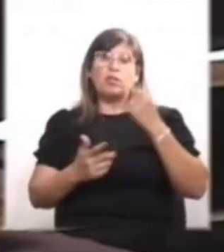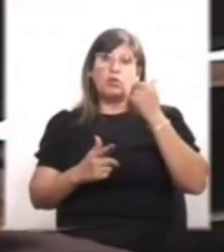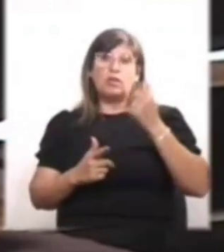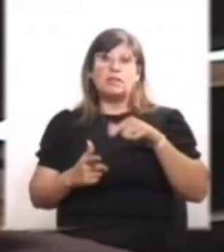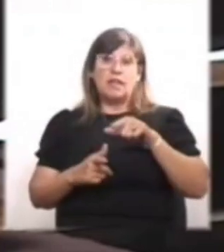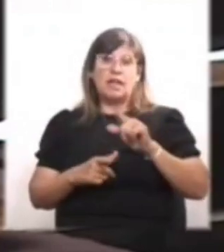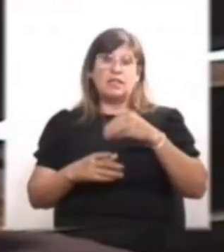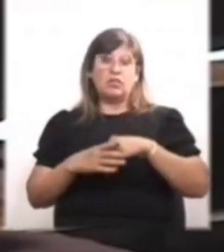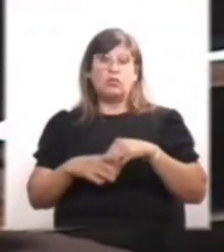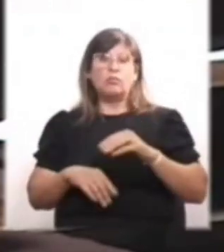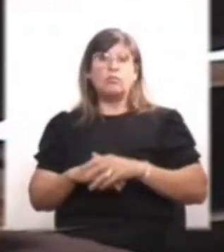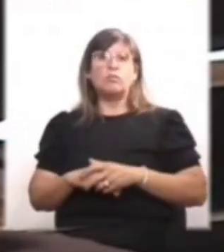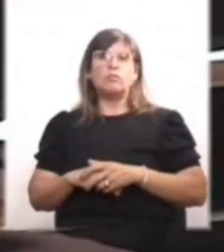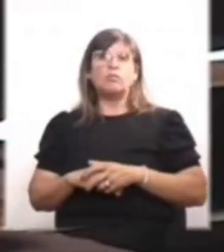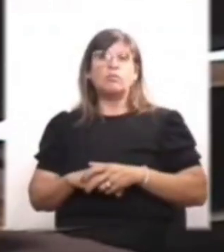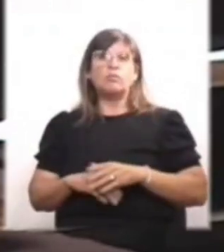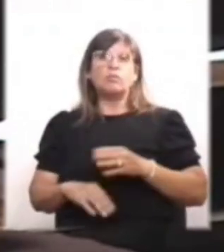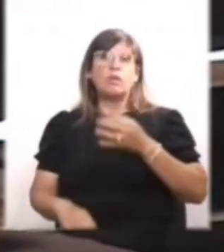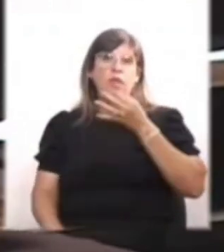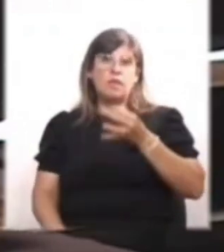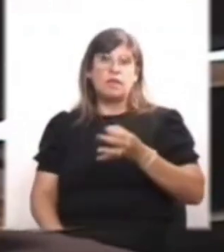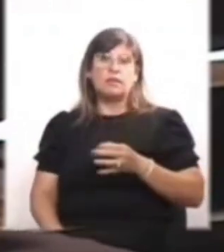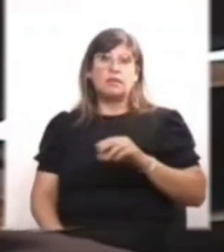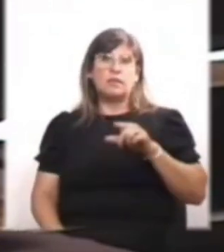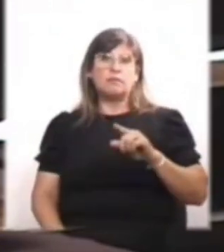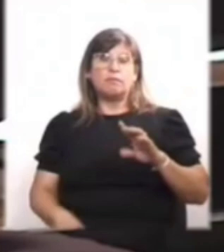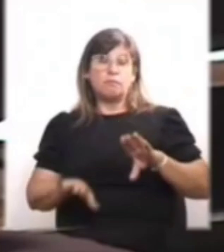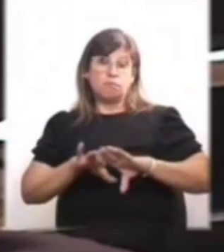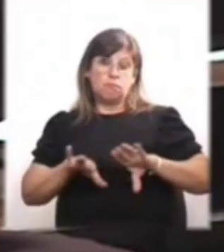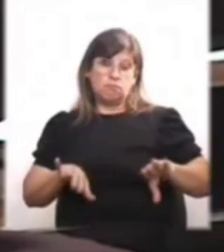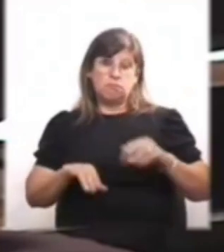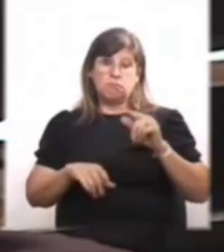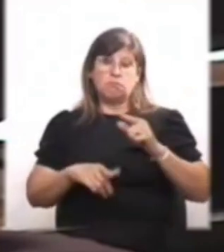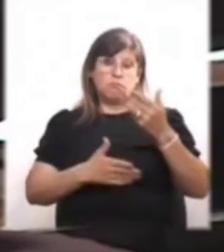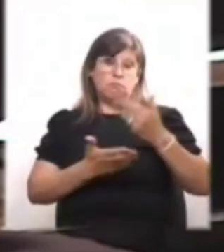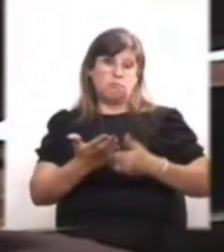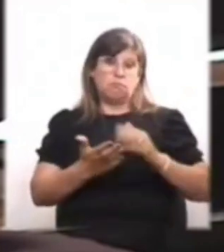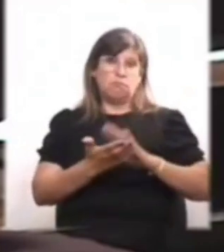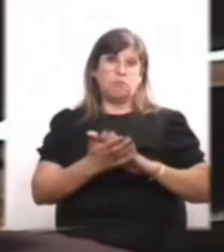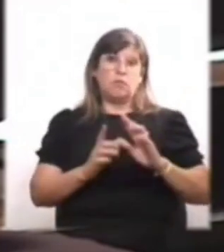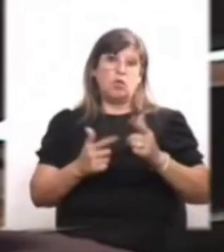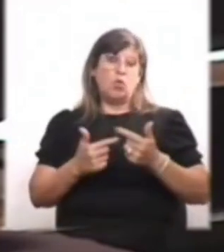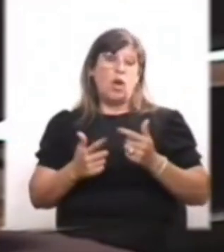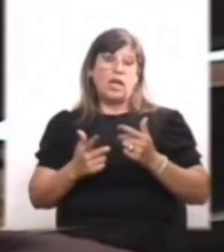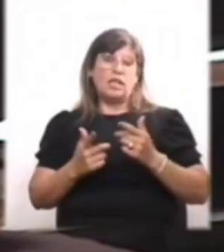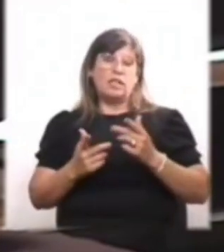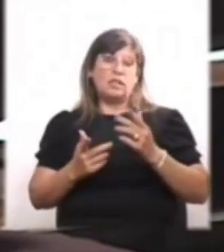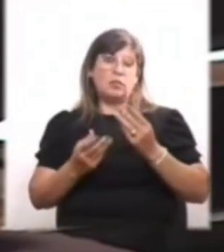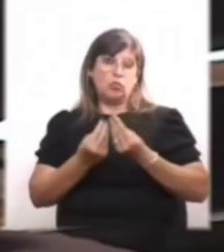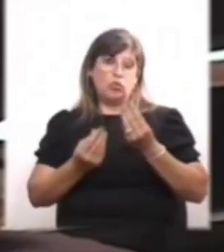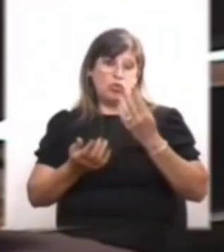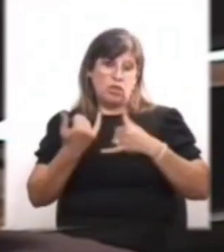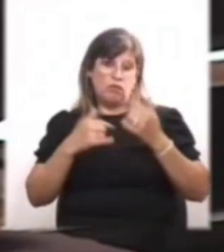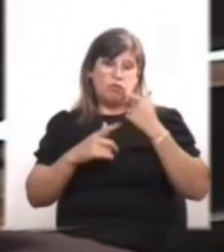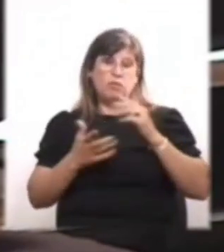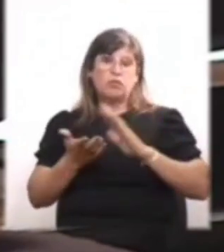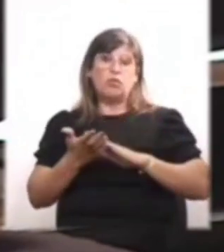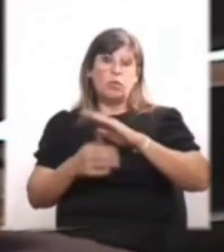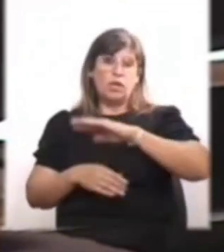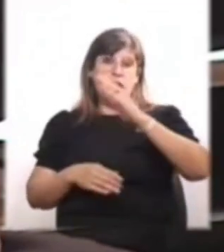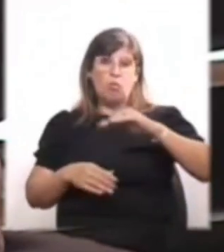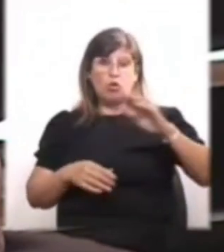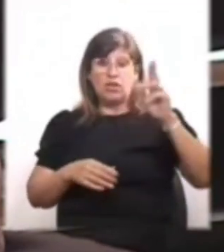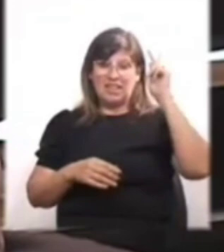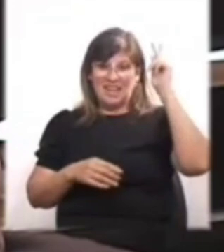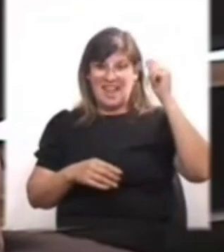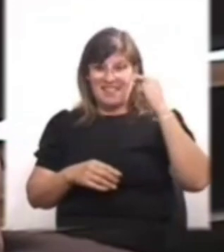antecedentes, dice que independientemente de ese documento nos da mucha información. Dice, con respecto al monte nativo, hemos